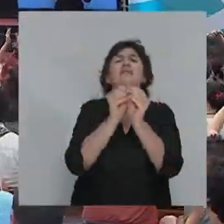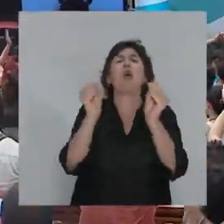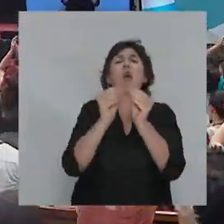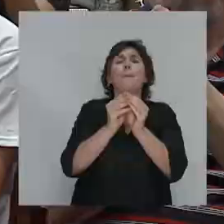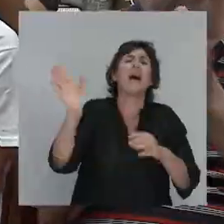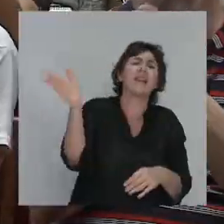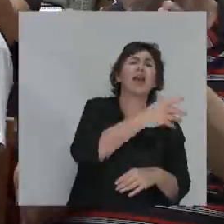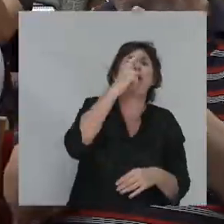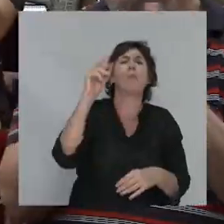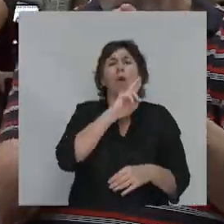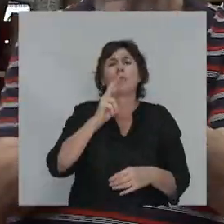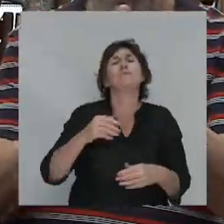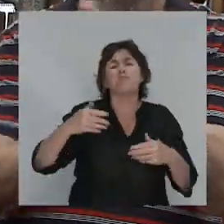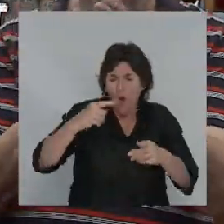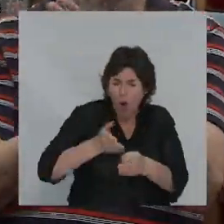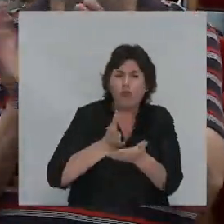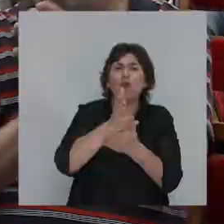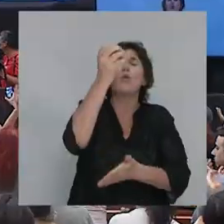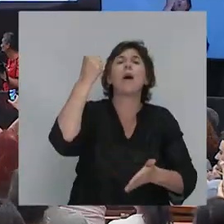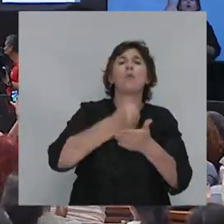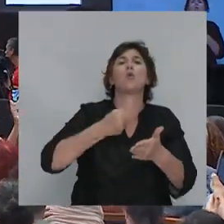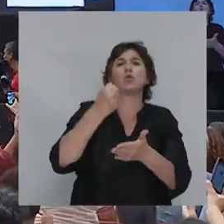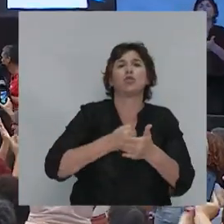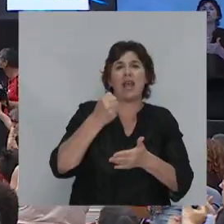compañeros y compañeras, a seguir luchando.